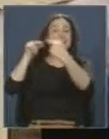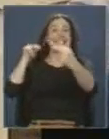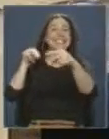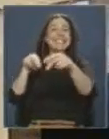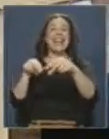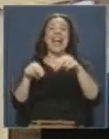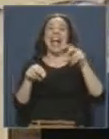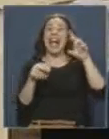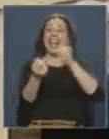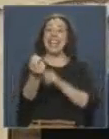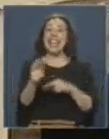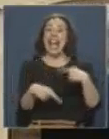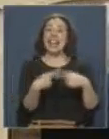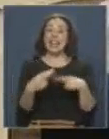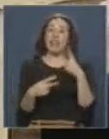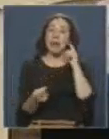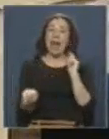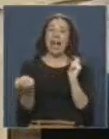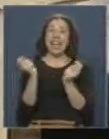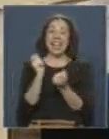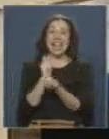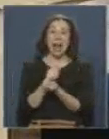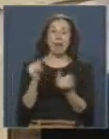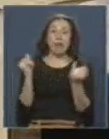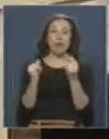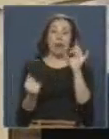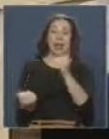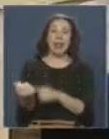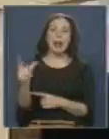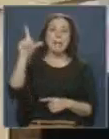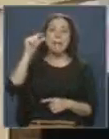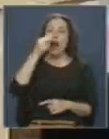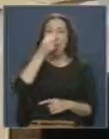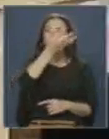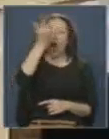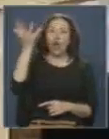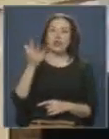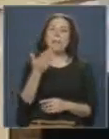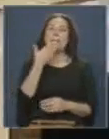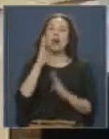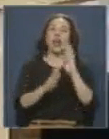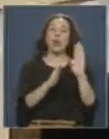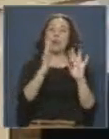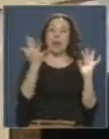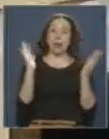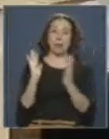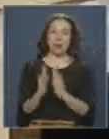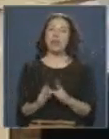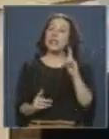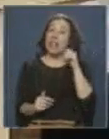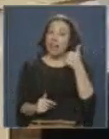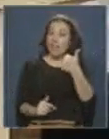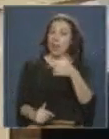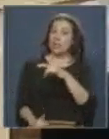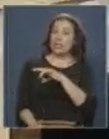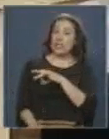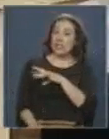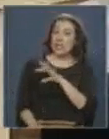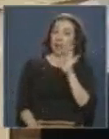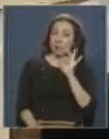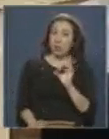una matriz energética menos contaminante, más sustentable. Bien por Chile, impostergable labor